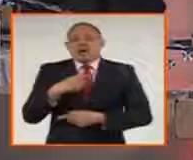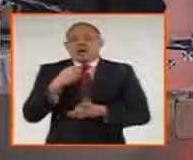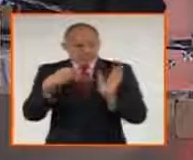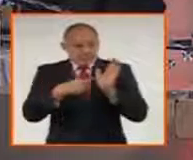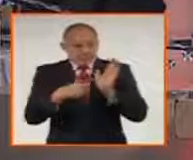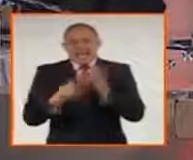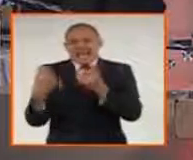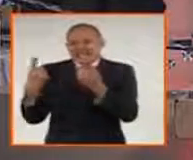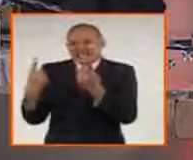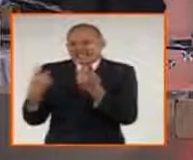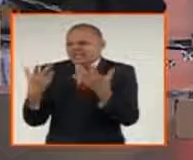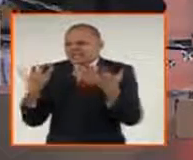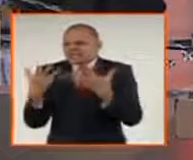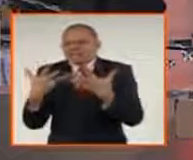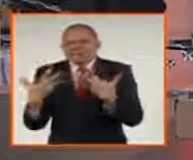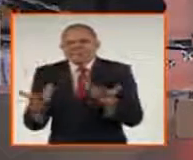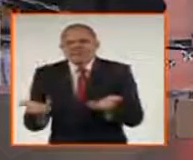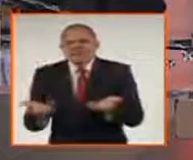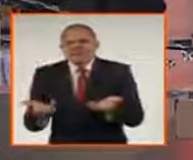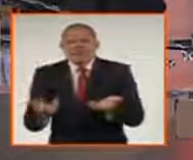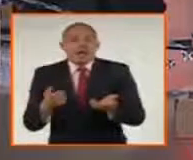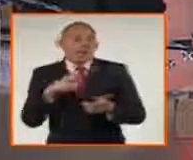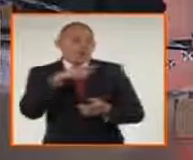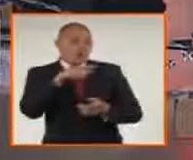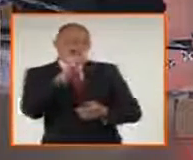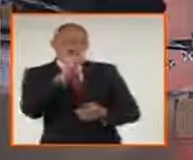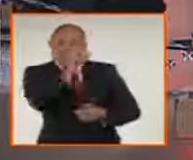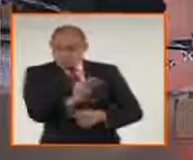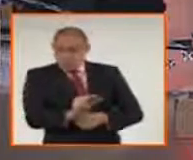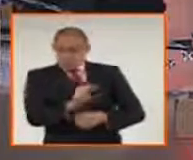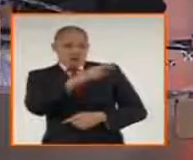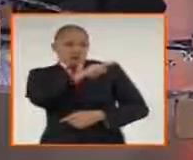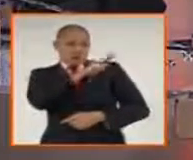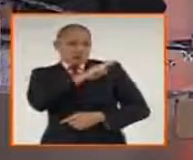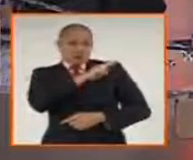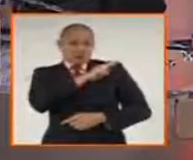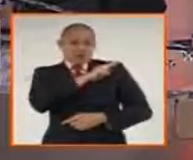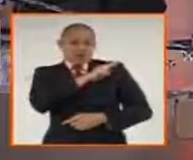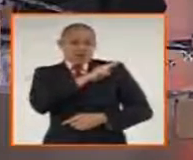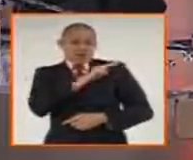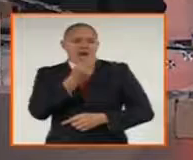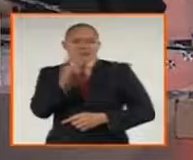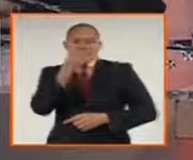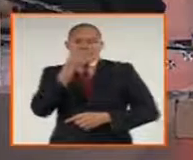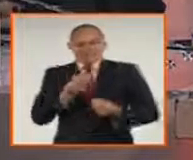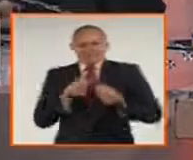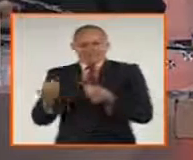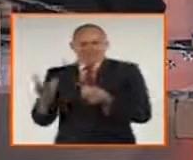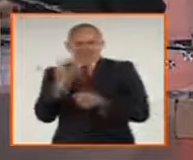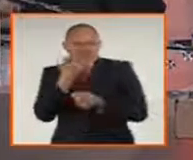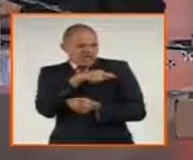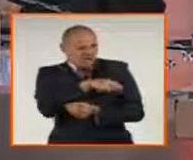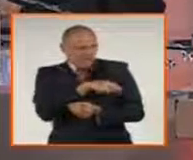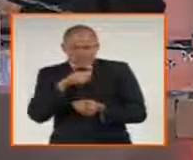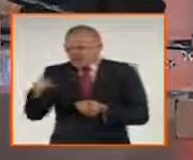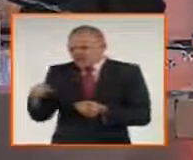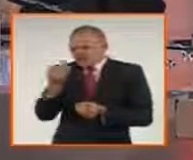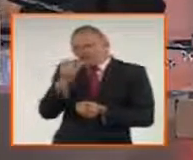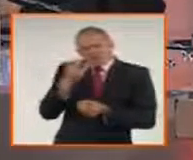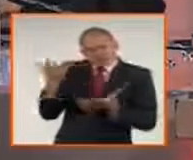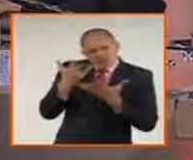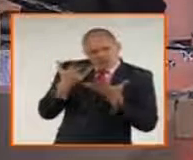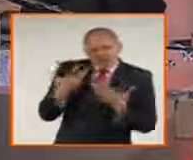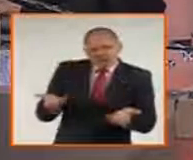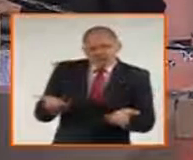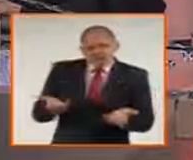del derecho al alimento y quién es el que está obligado, quién tiene el deber, o son mutuos? Quiero saber un poco en